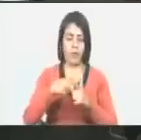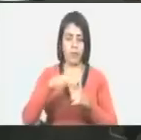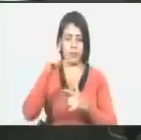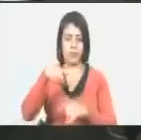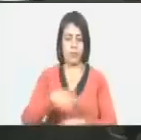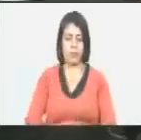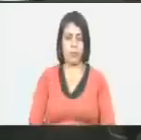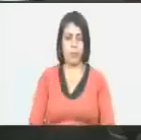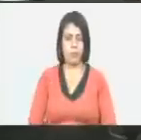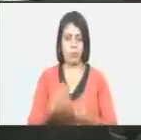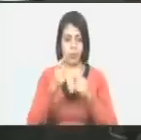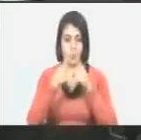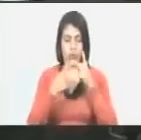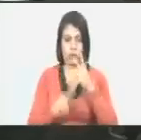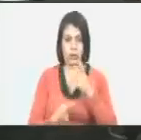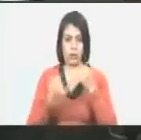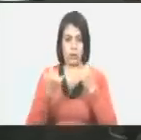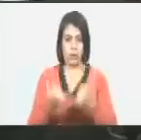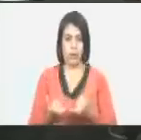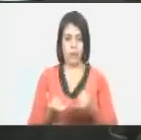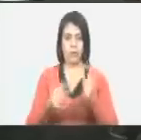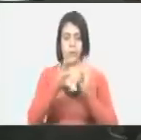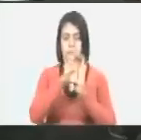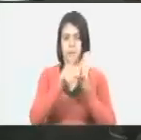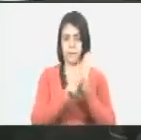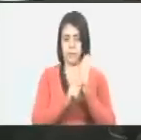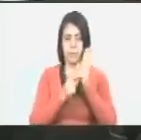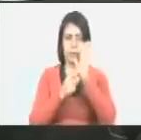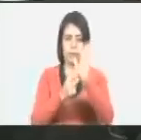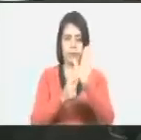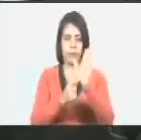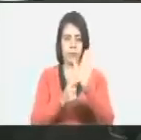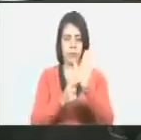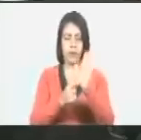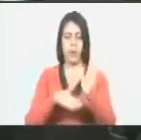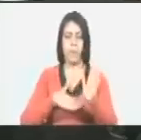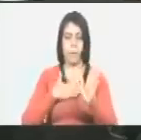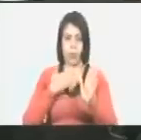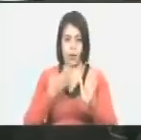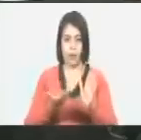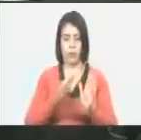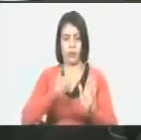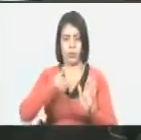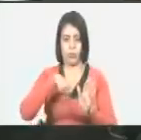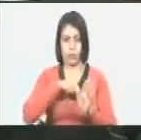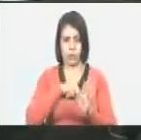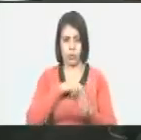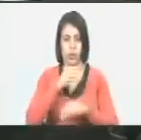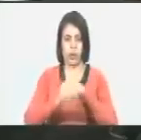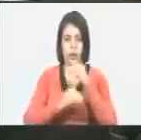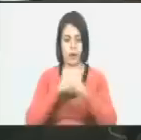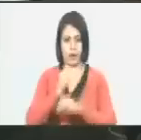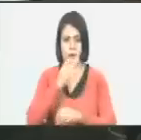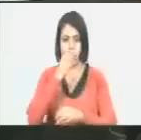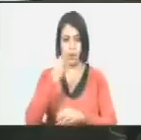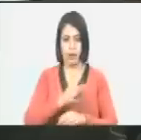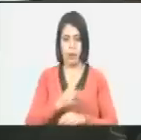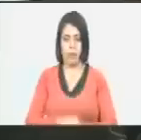incluso mucho de eso se encuentra en nuestra Constitución, podamos nosotros hacerlo